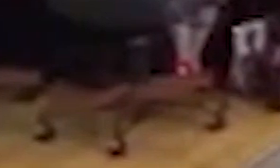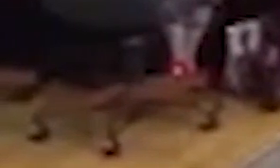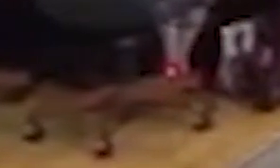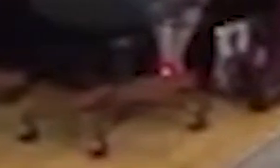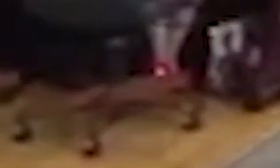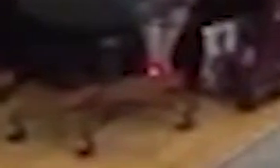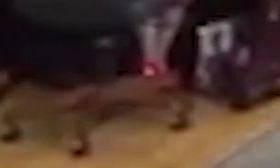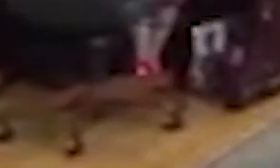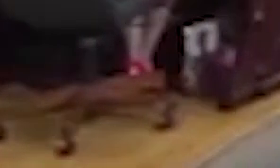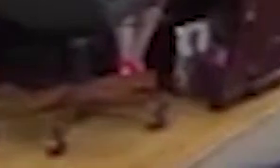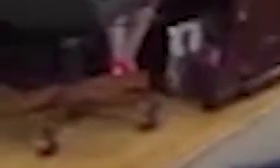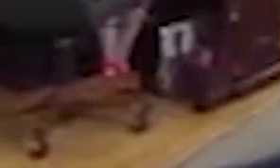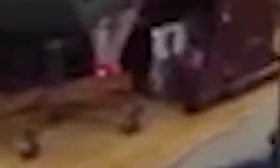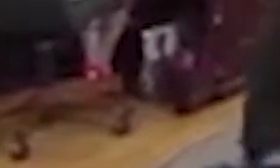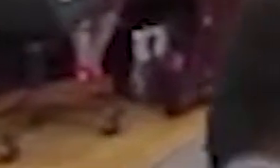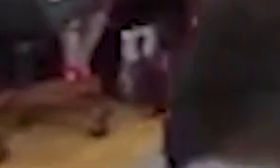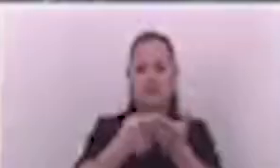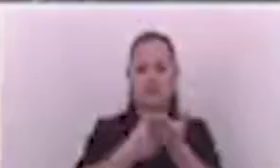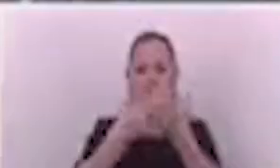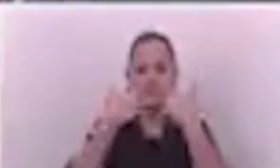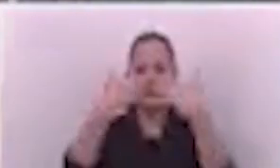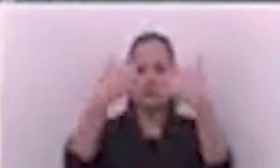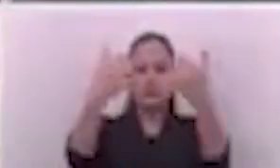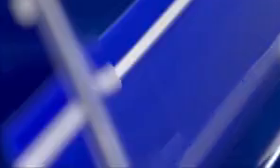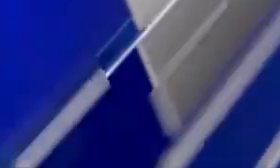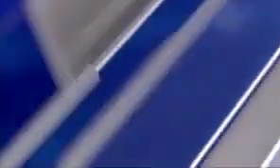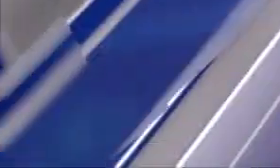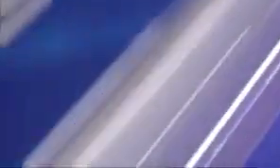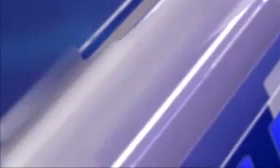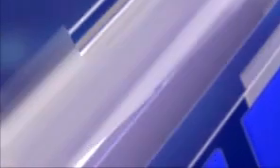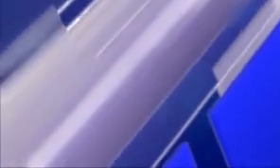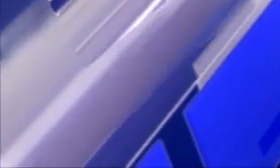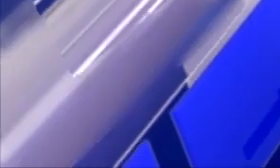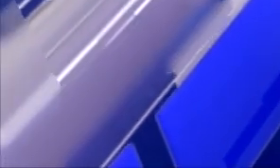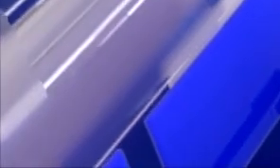dólares adicionales a su salario informó para itv noticias Justin Llanes